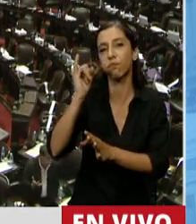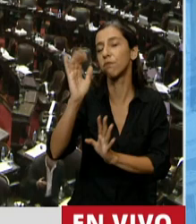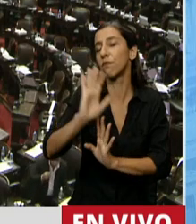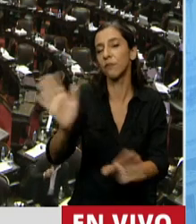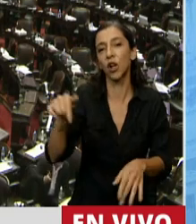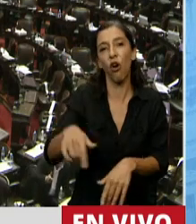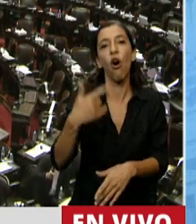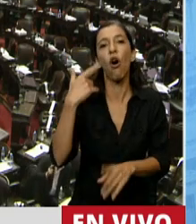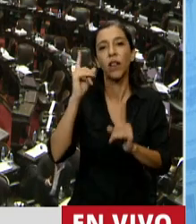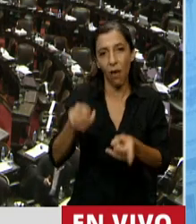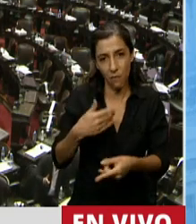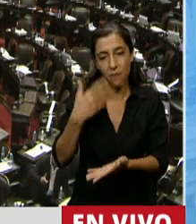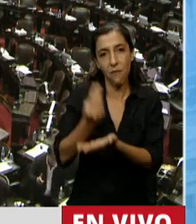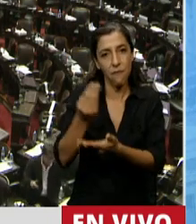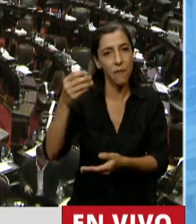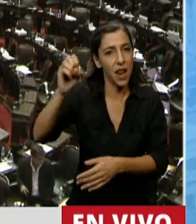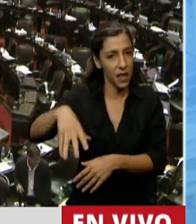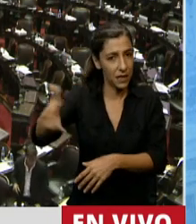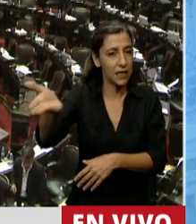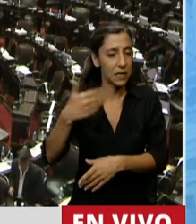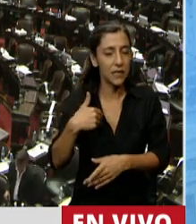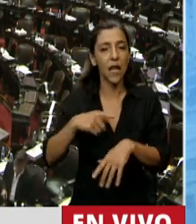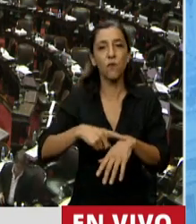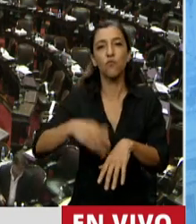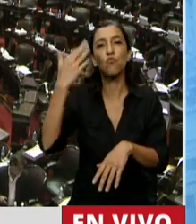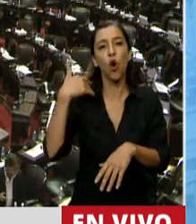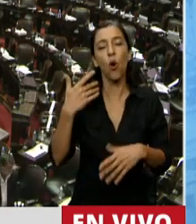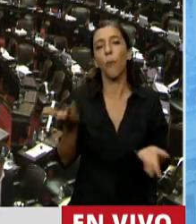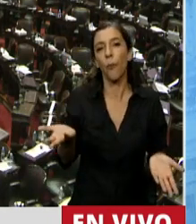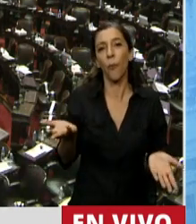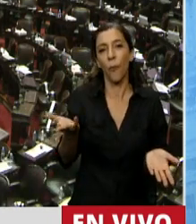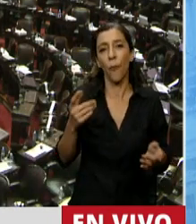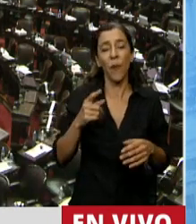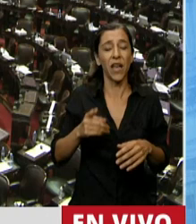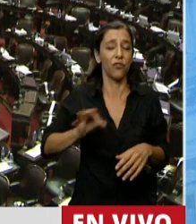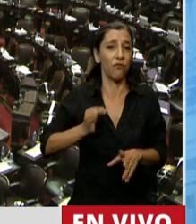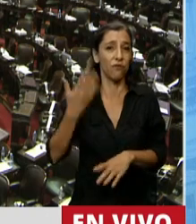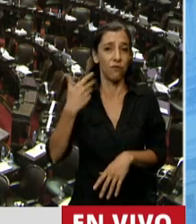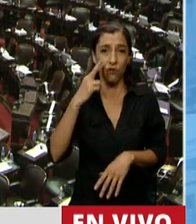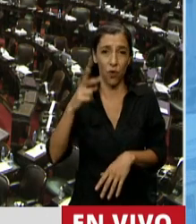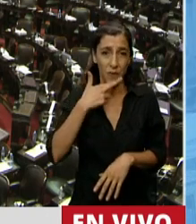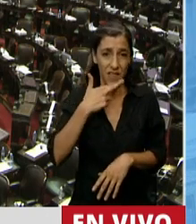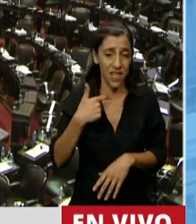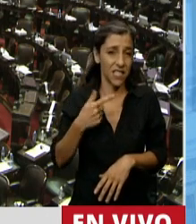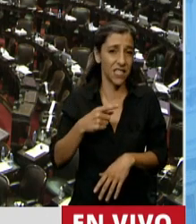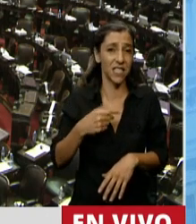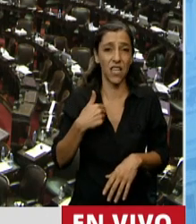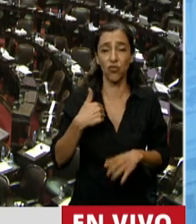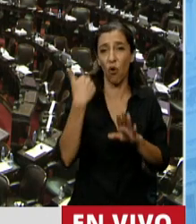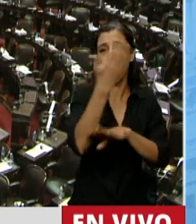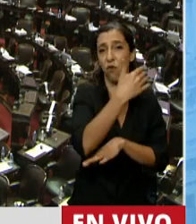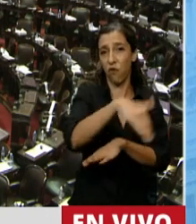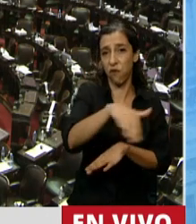nacional, hoy también presente en este debate durante aquella triste jornada represiva de 2017 que me encontraba a mí afuera en la